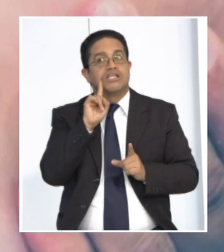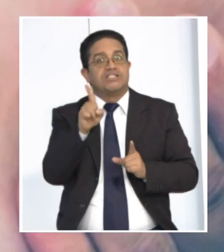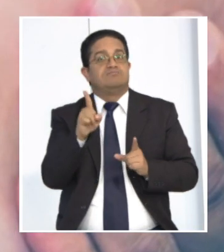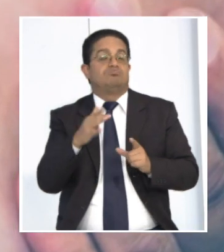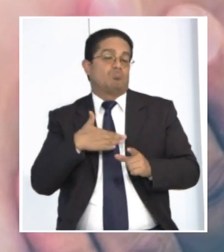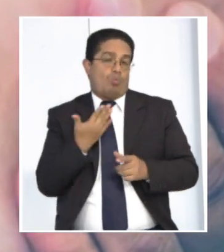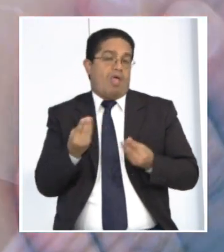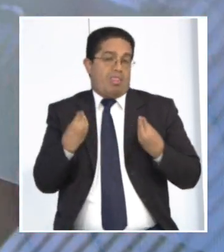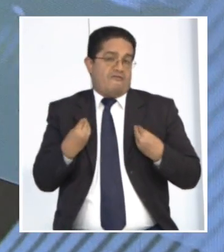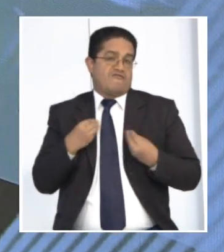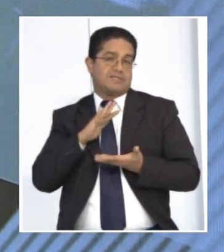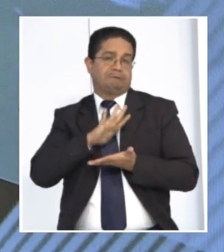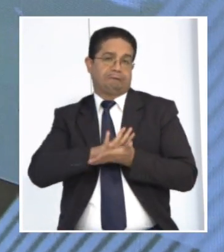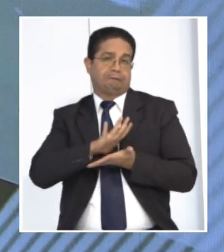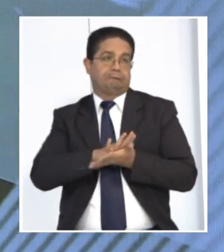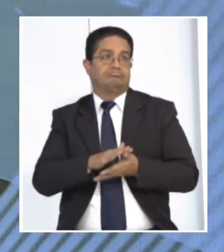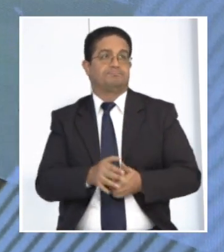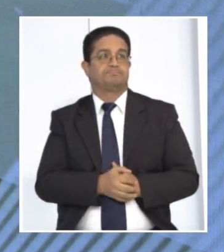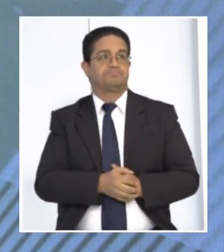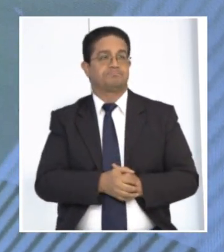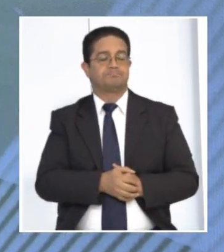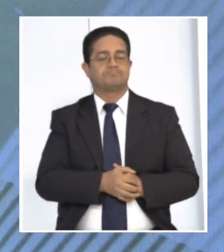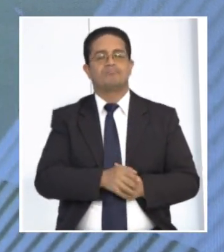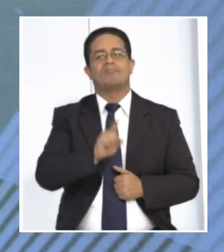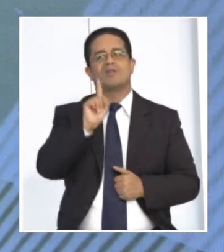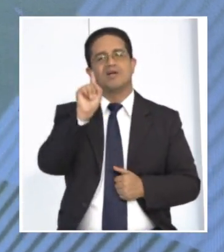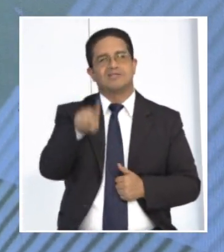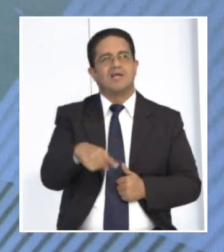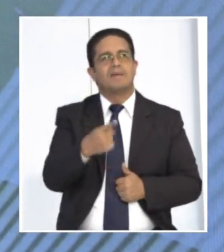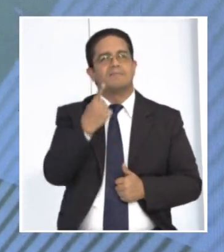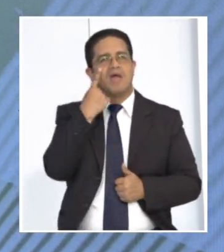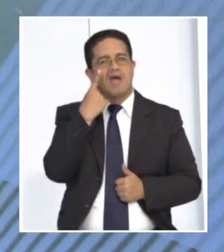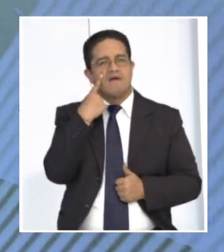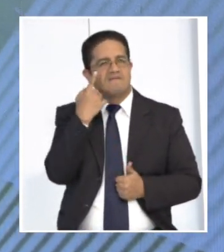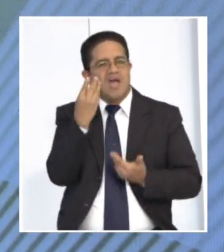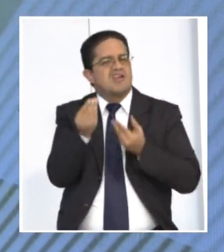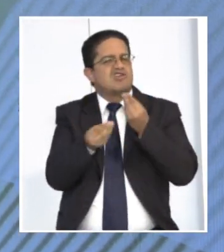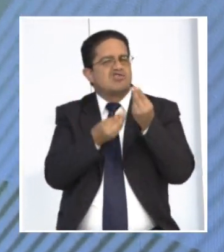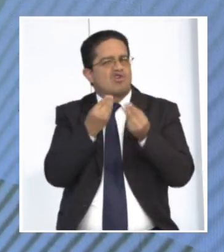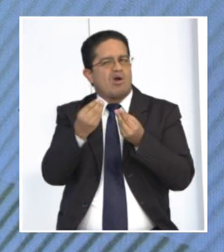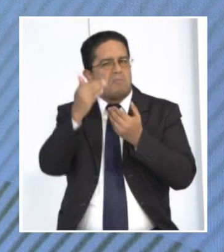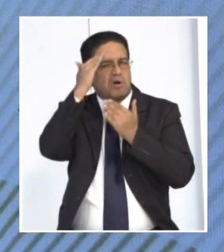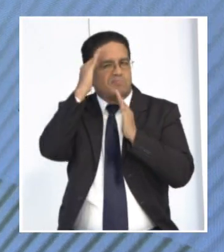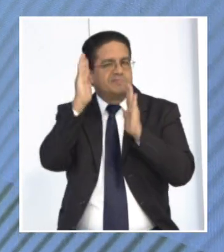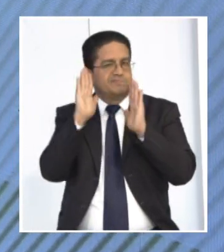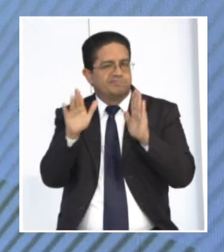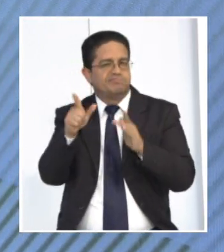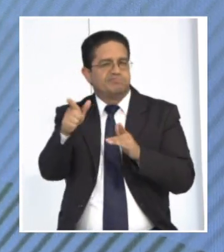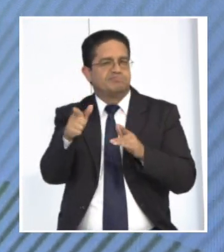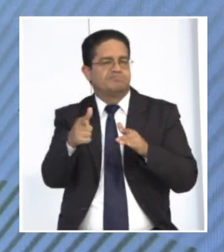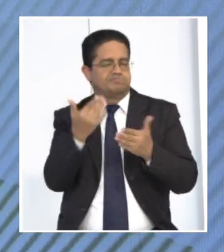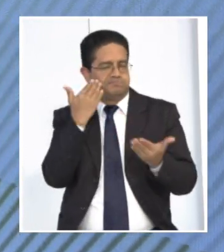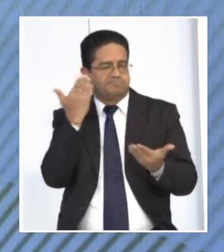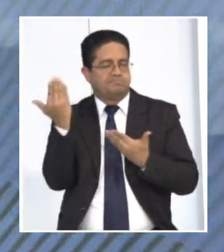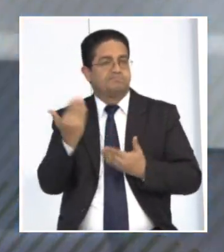vida. Vamos a ver también el abordaje y tratamientos empleados para tratar el pie plano.